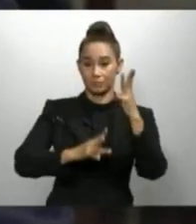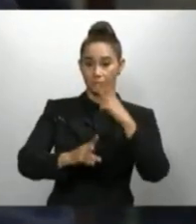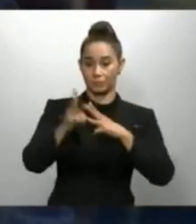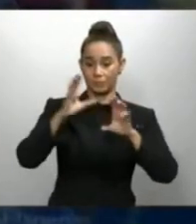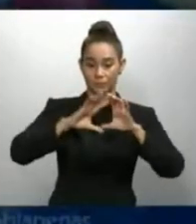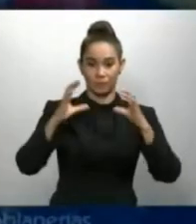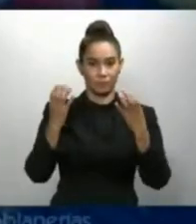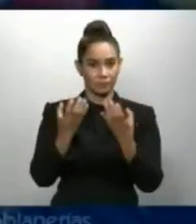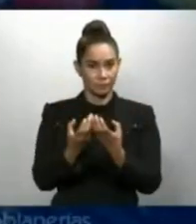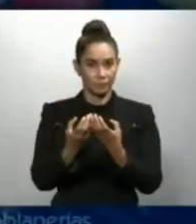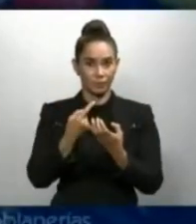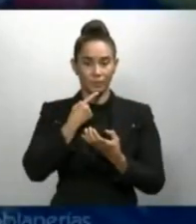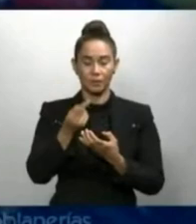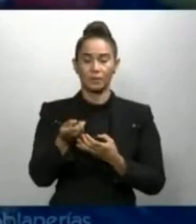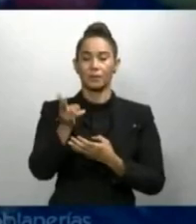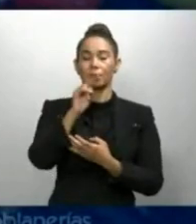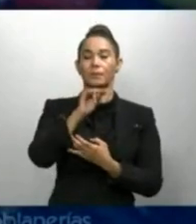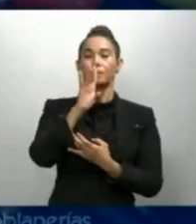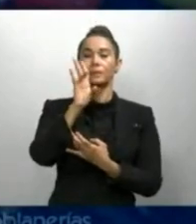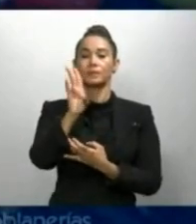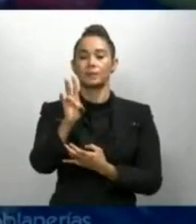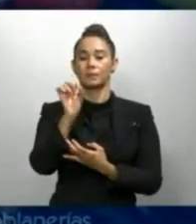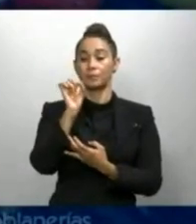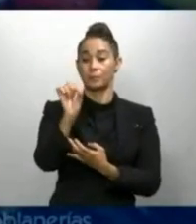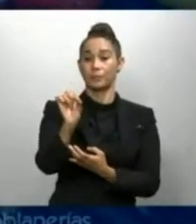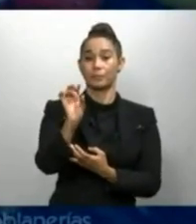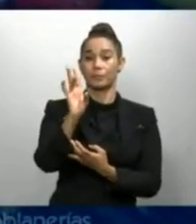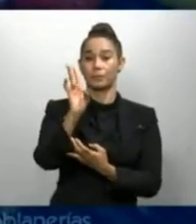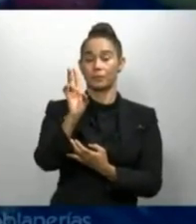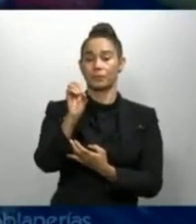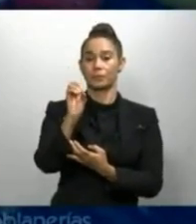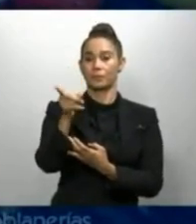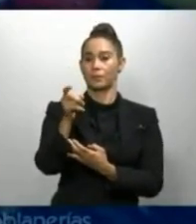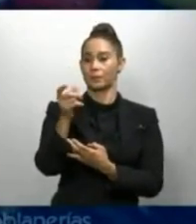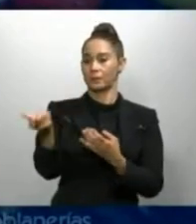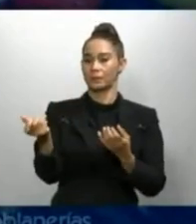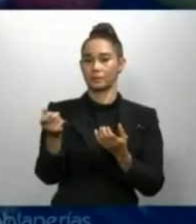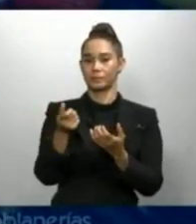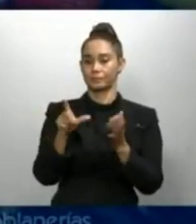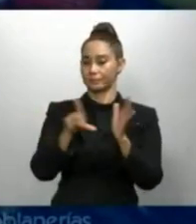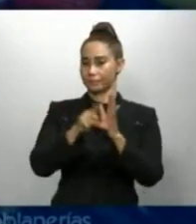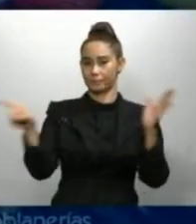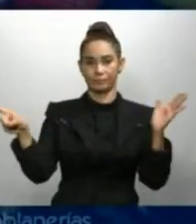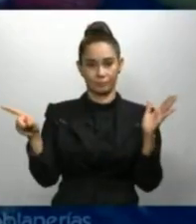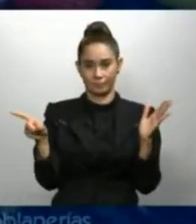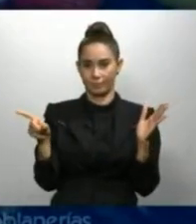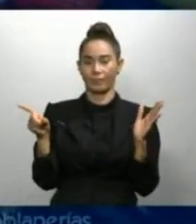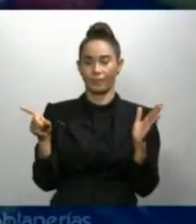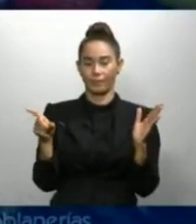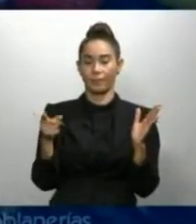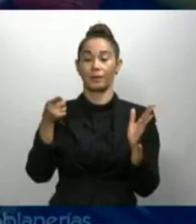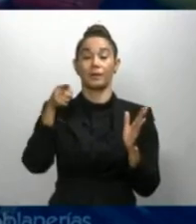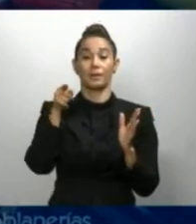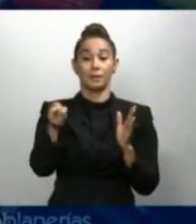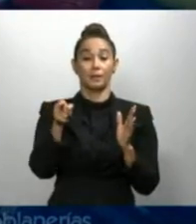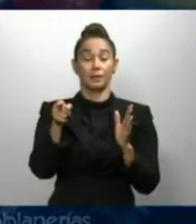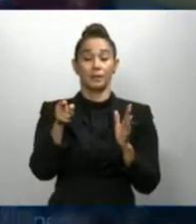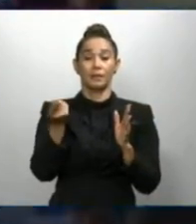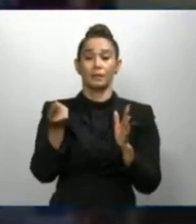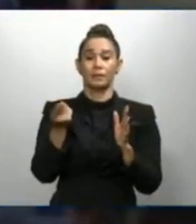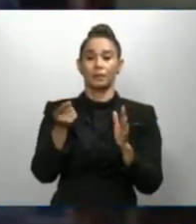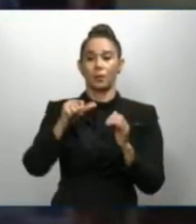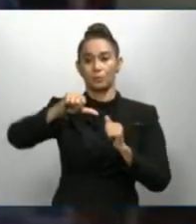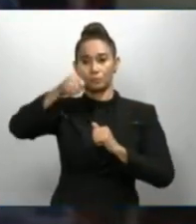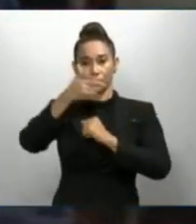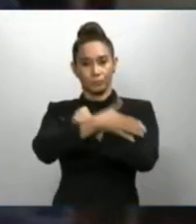el 27.7% del consumo de alcohol es ilícito, lo que golpea con especial relevancia a